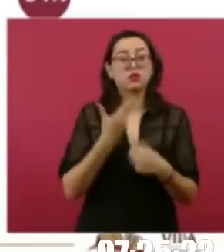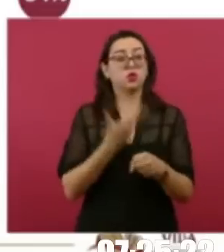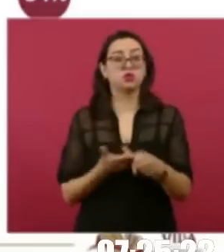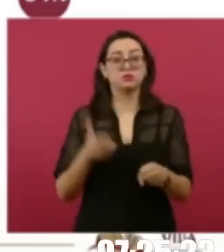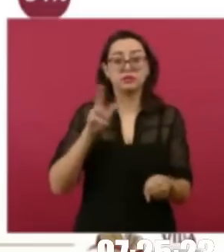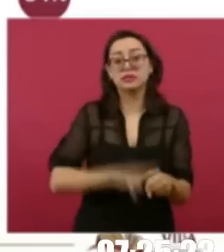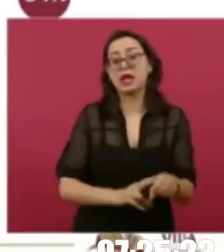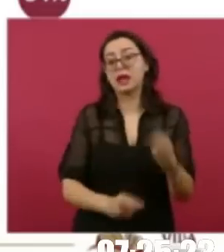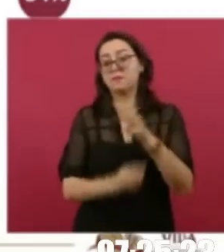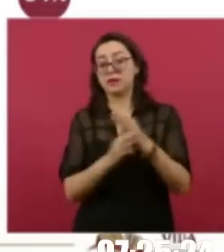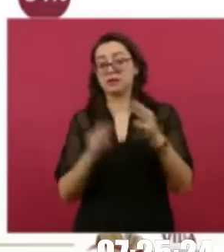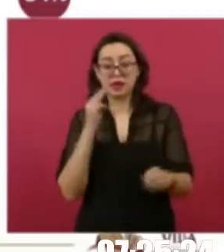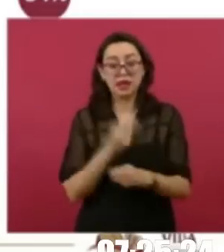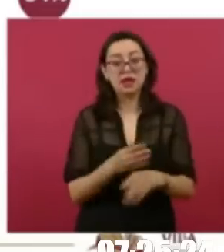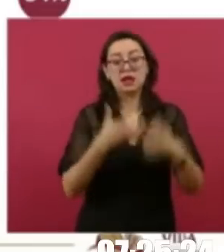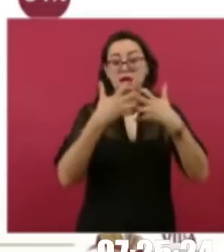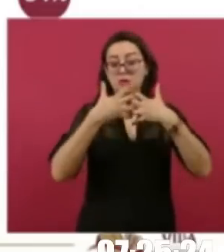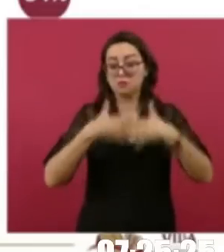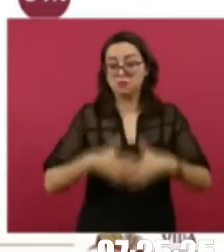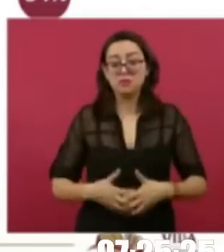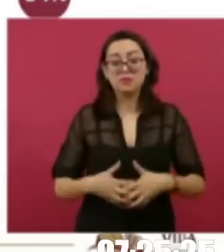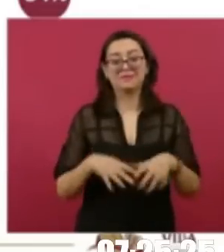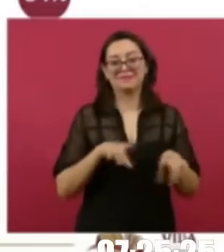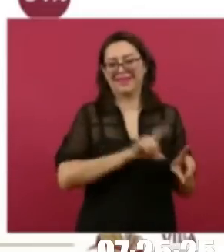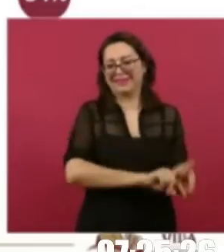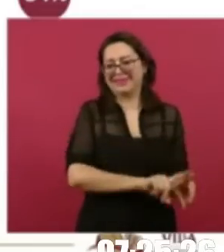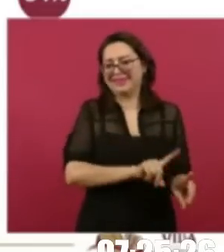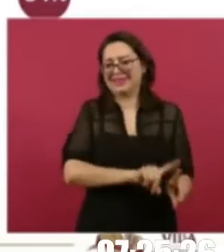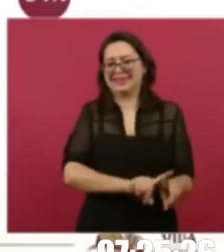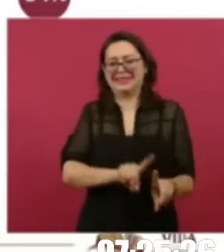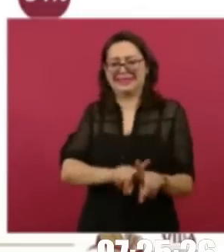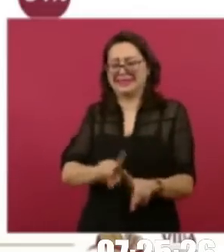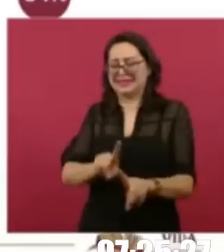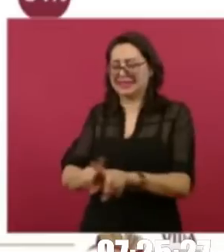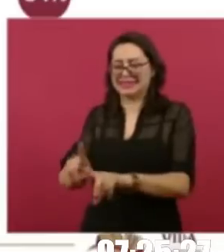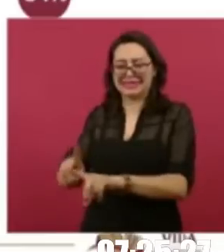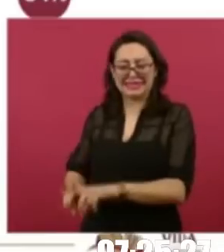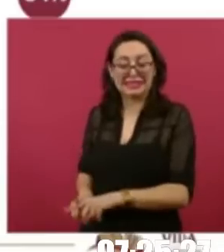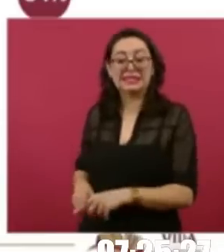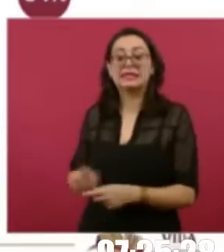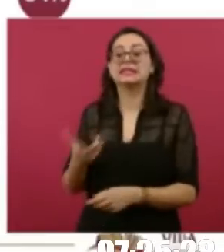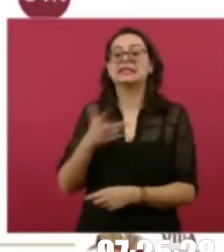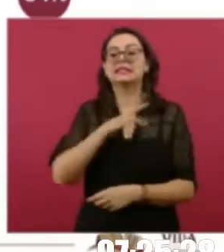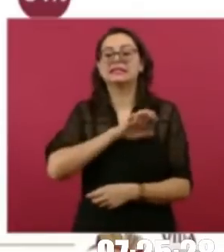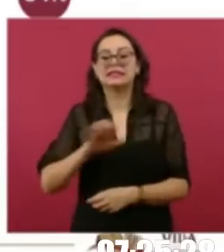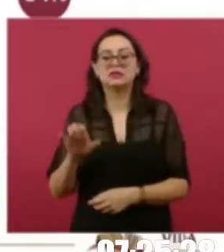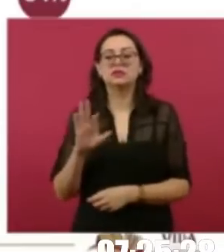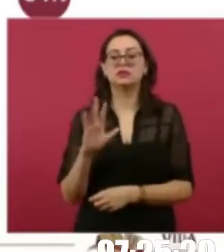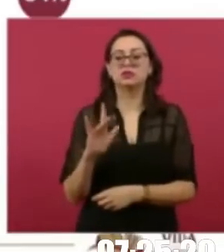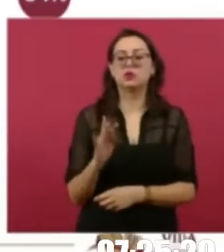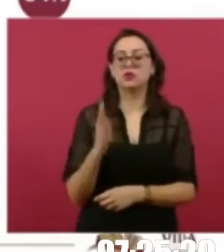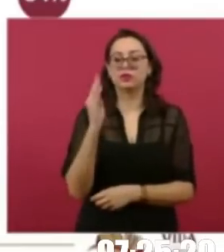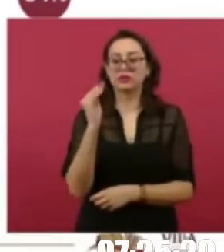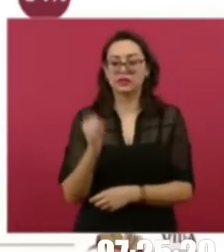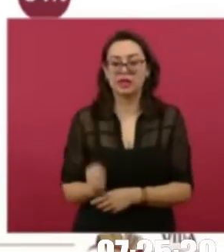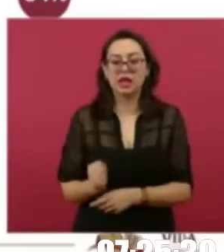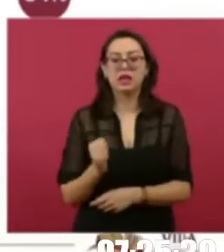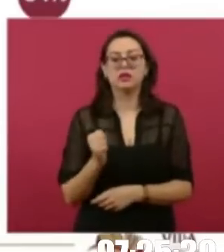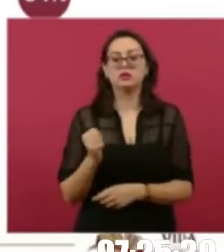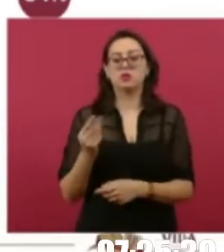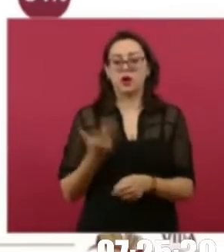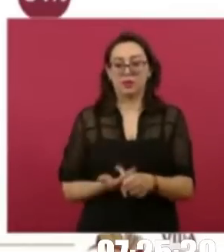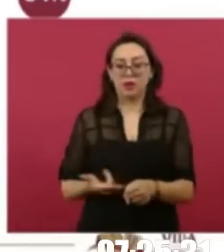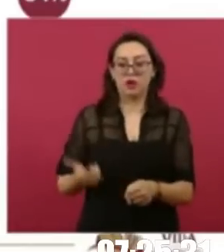infraestructura hospitalaria y de primer nivel se trata de 559 unidades de primer nivel ya